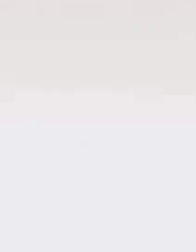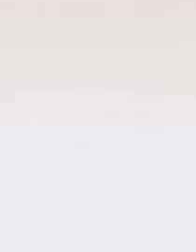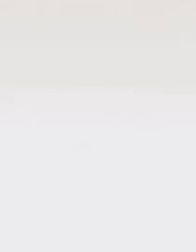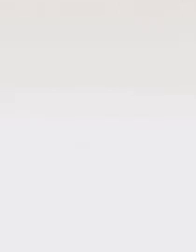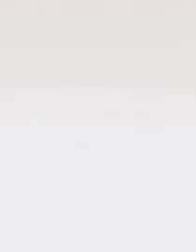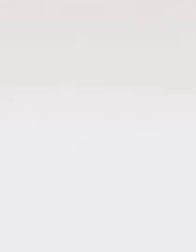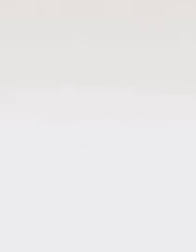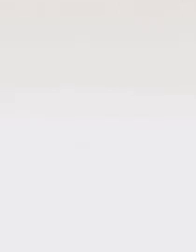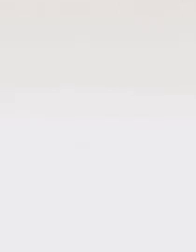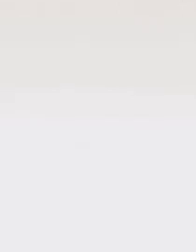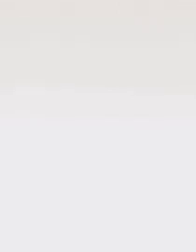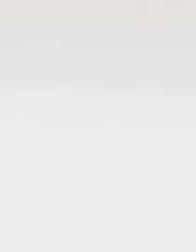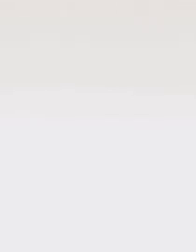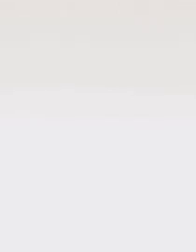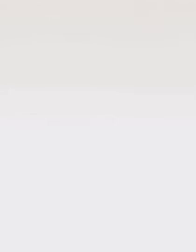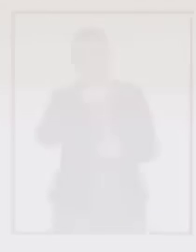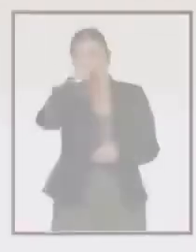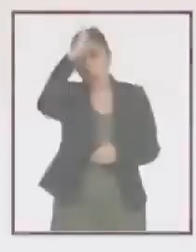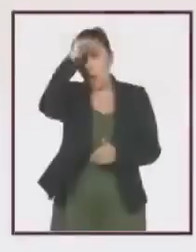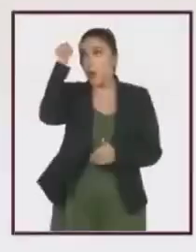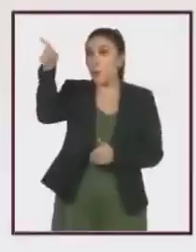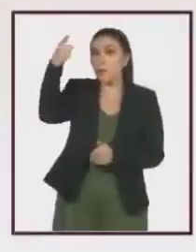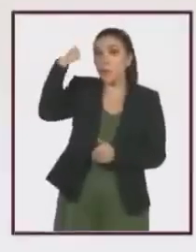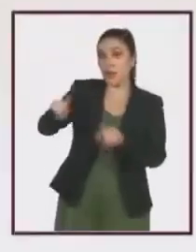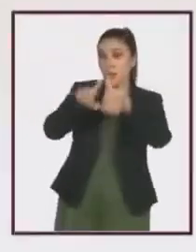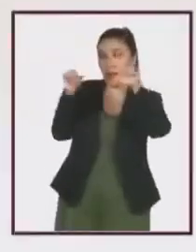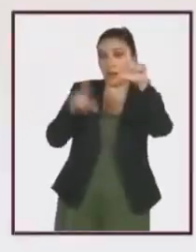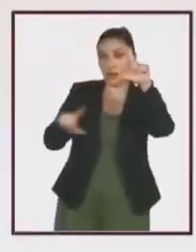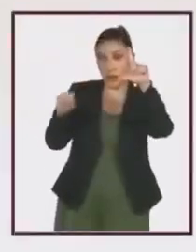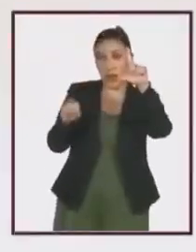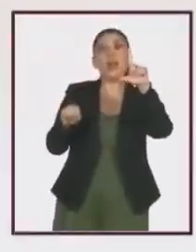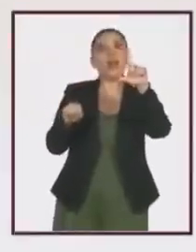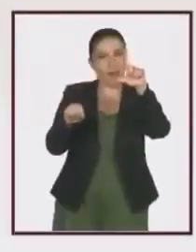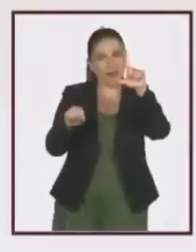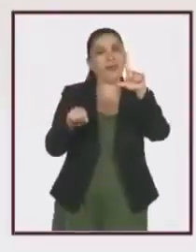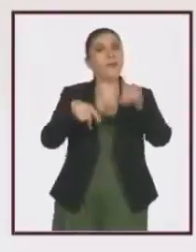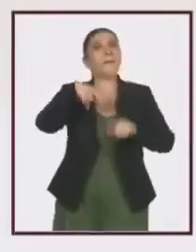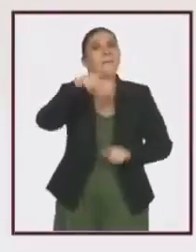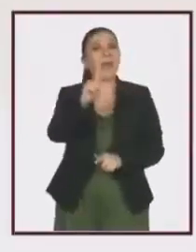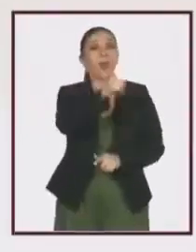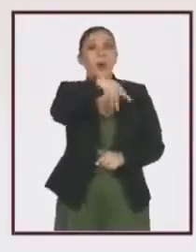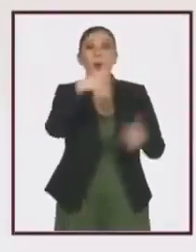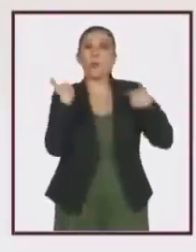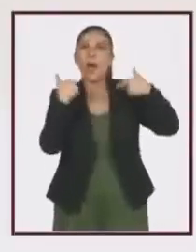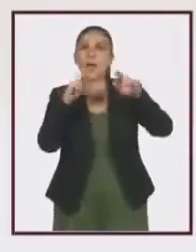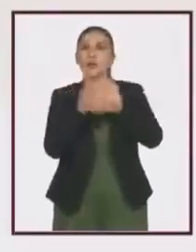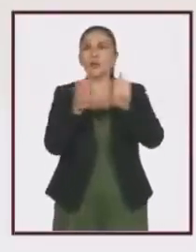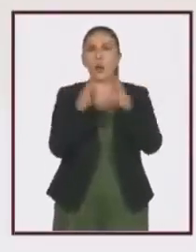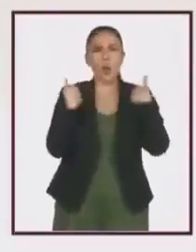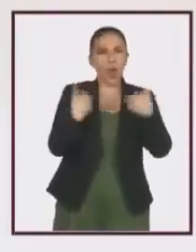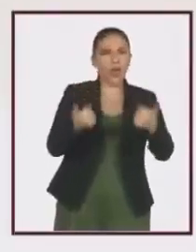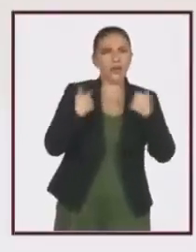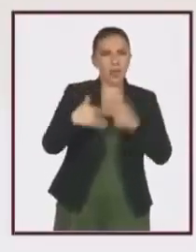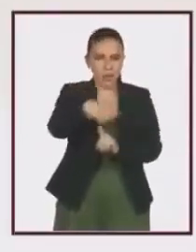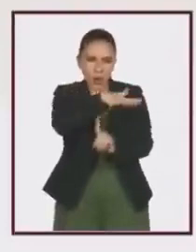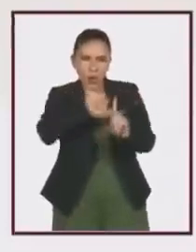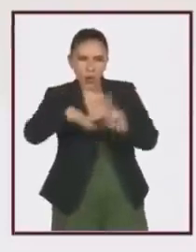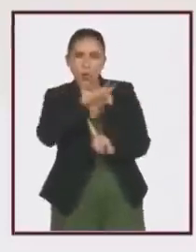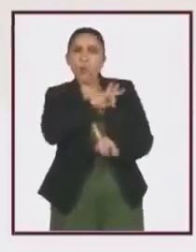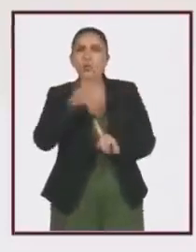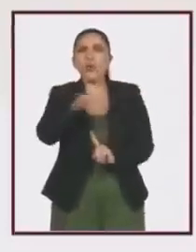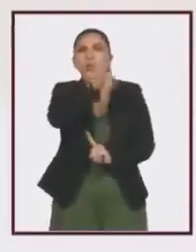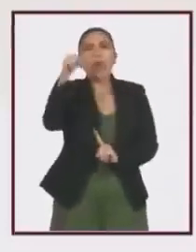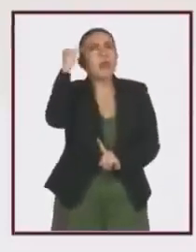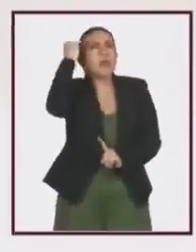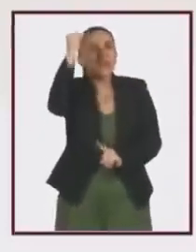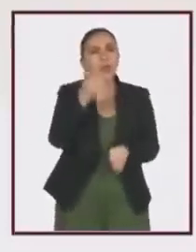vienen en el programa sintético. Pero entonces los docentes, en su trabajo de contextualización, podrán agregar nuevos contenidos que